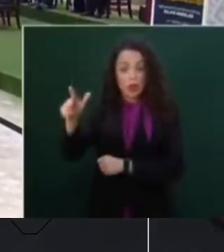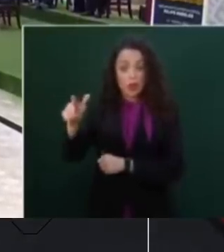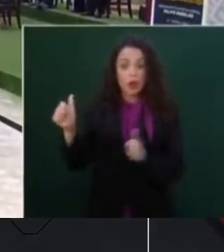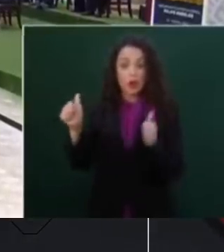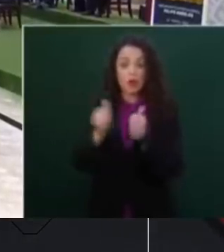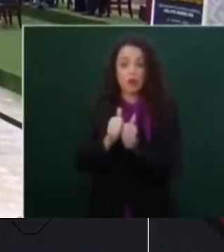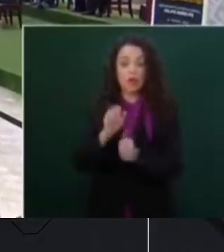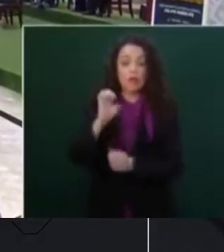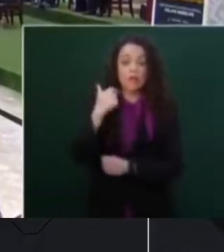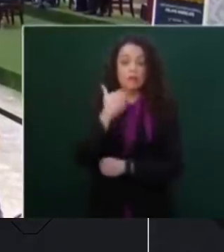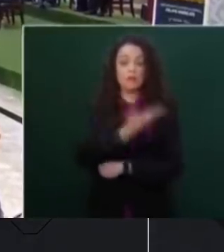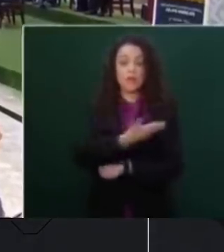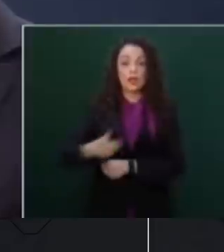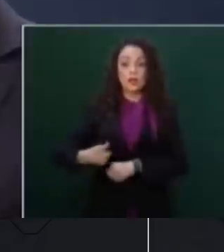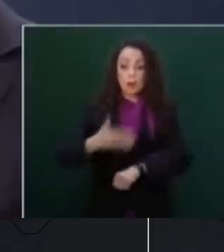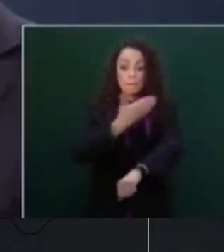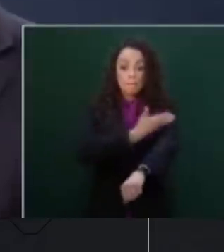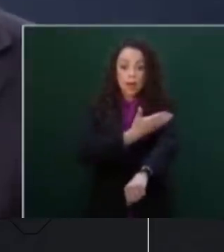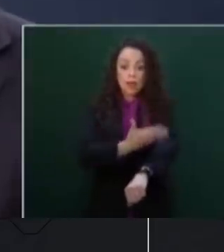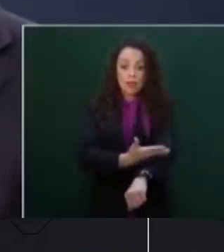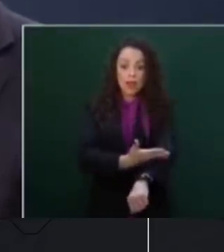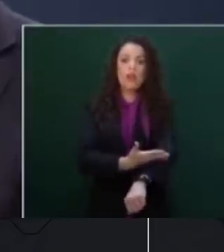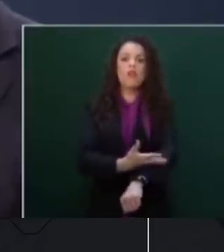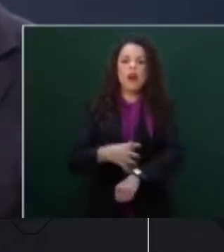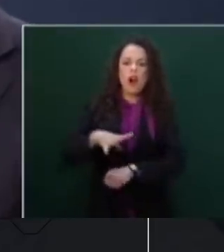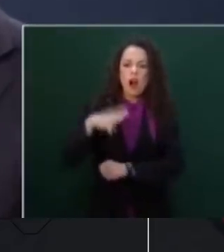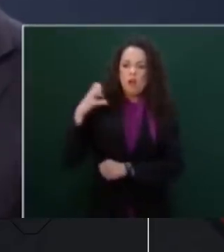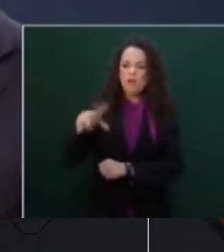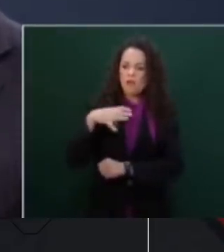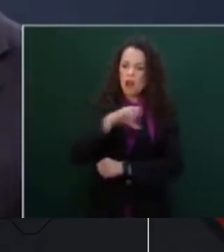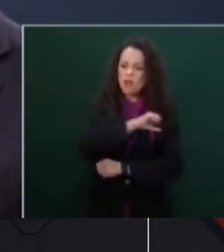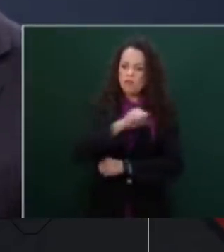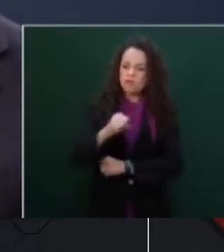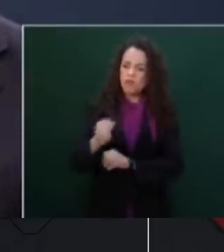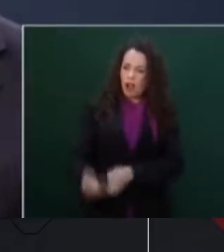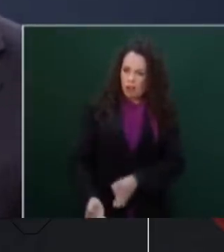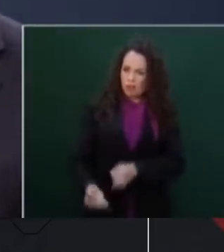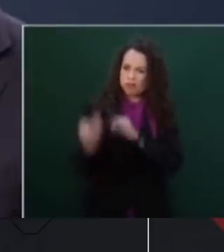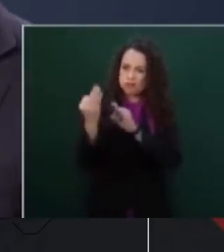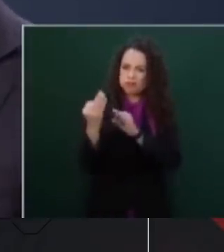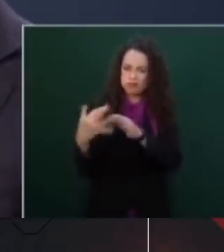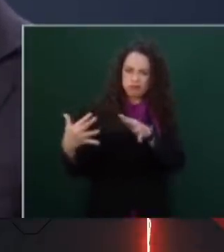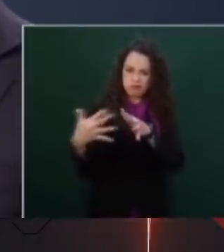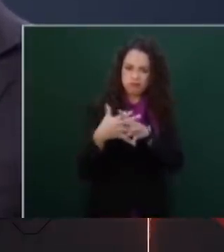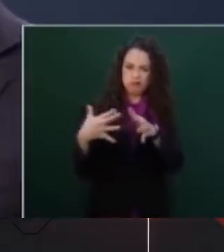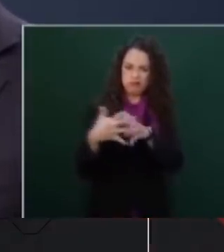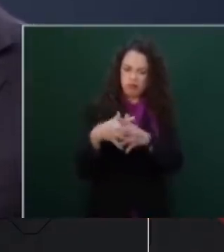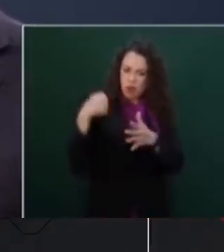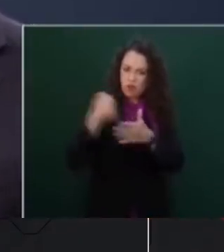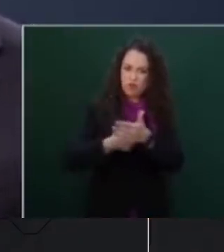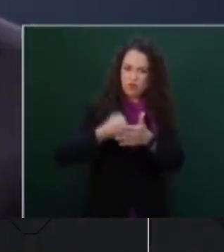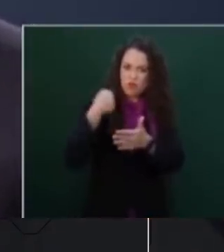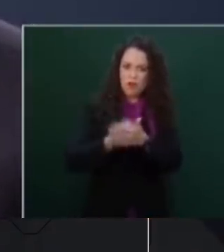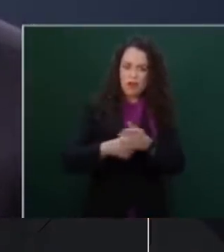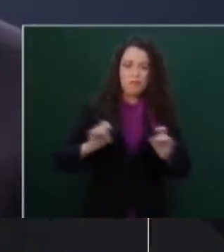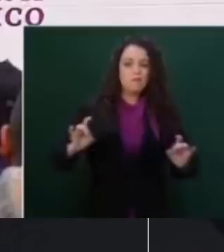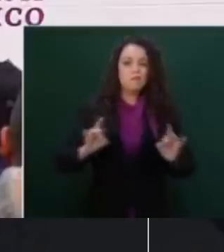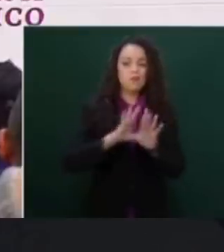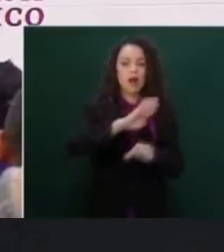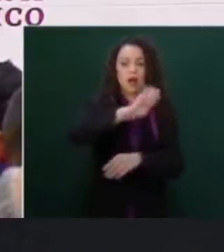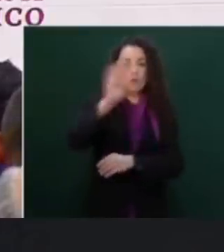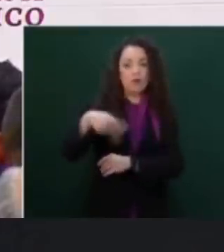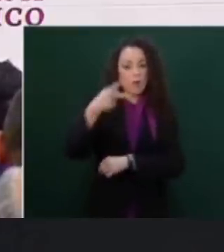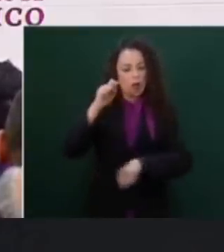Madero enfrentó los abusos de la tiranía y murió en defensa de sus ideales. Es la obra